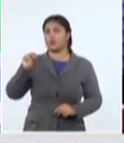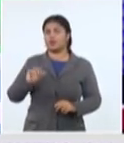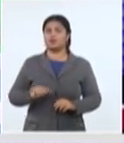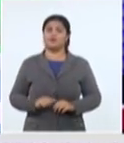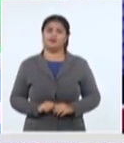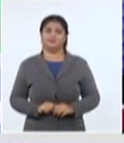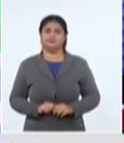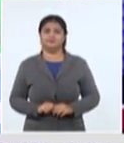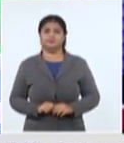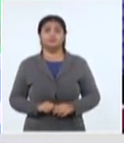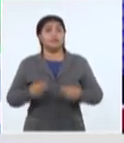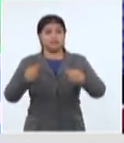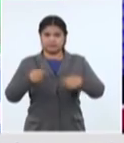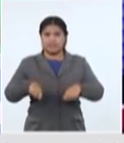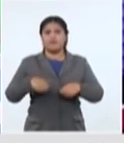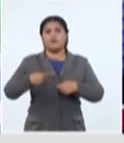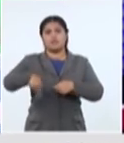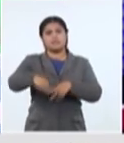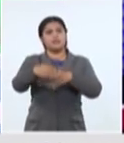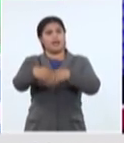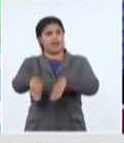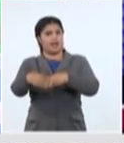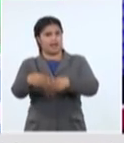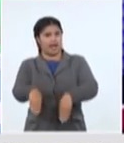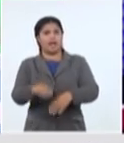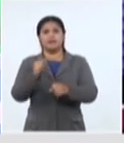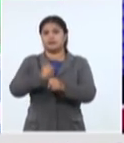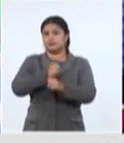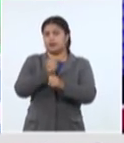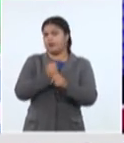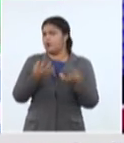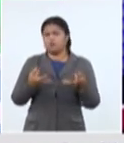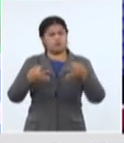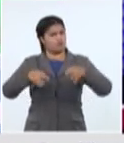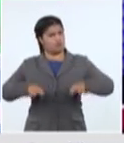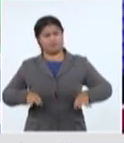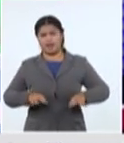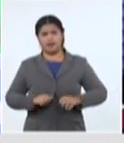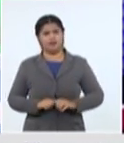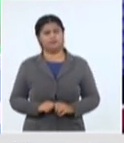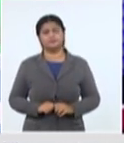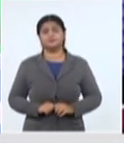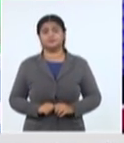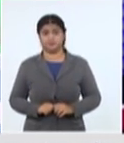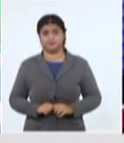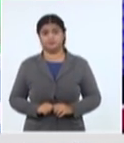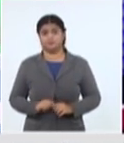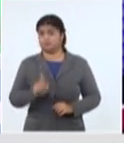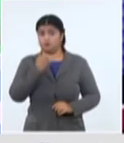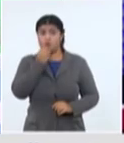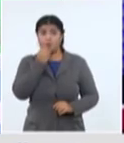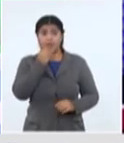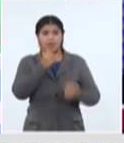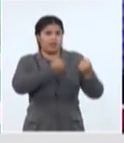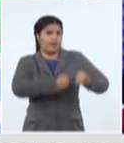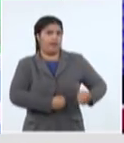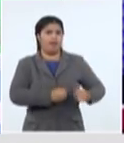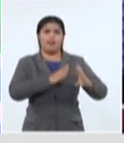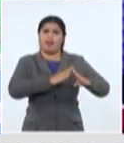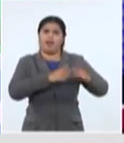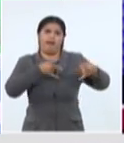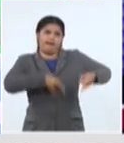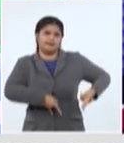iniciar mis actividades sociales, que por supuesto va a ser gradual, como habíamos dicho, y de forma escalonada. Aprender